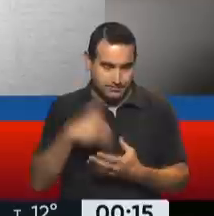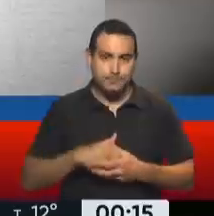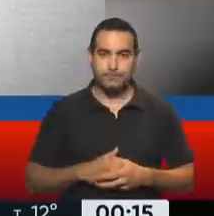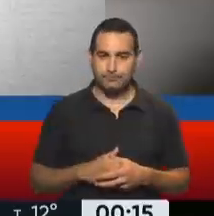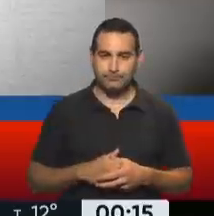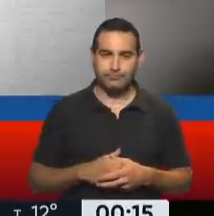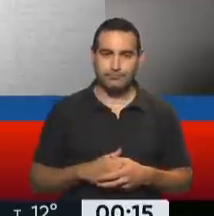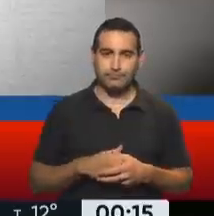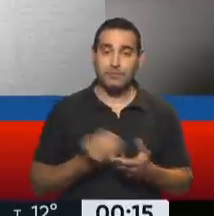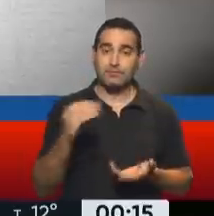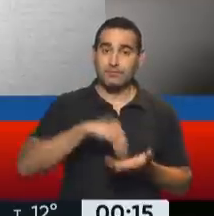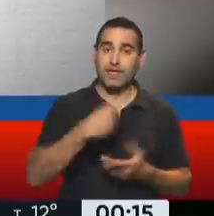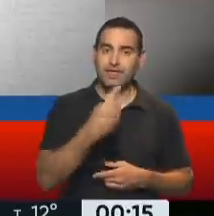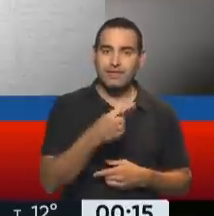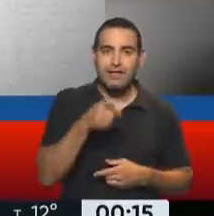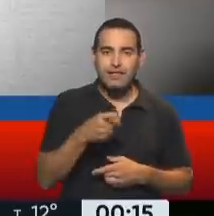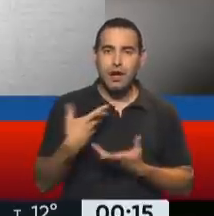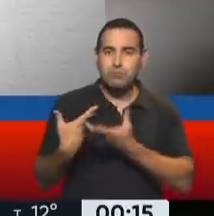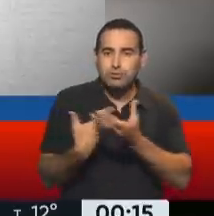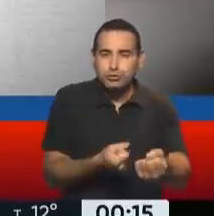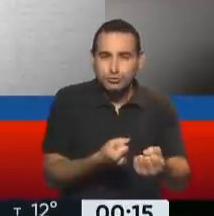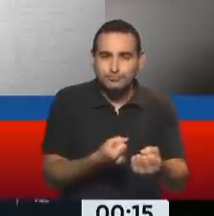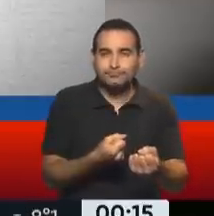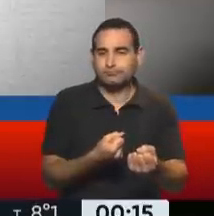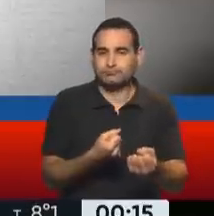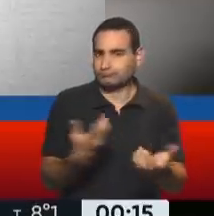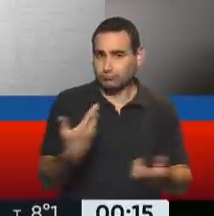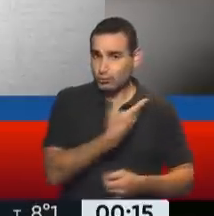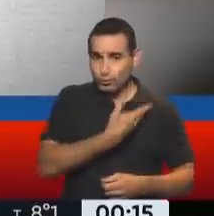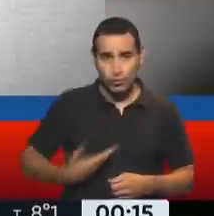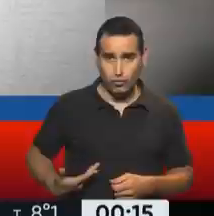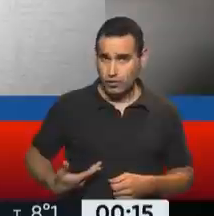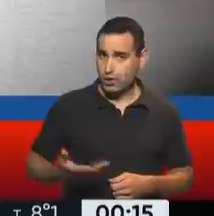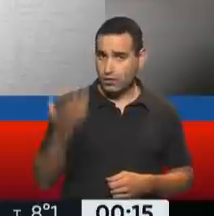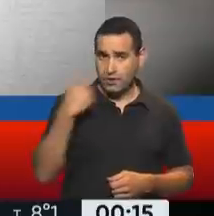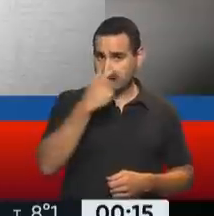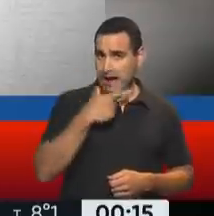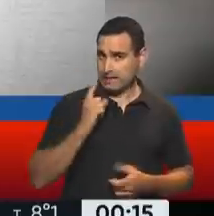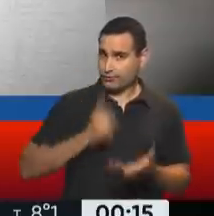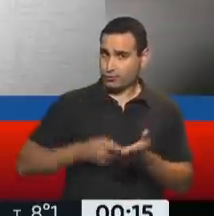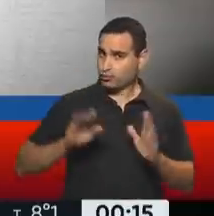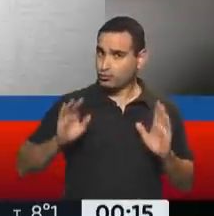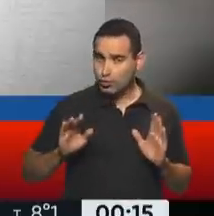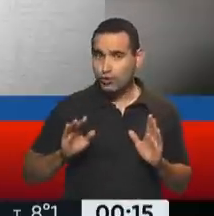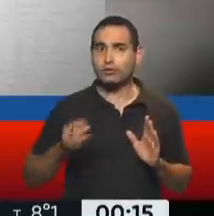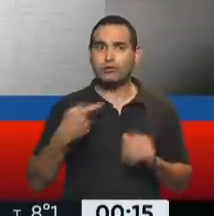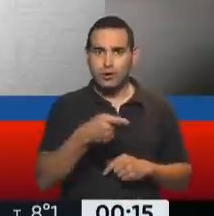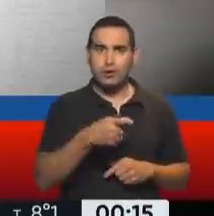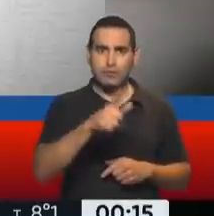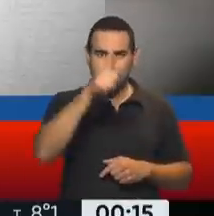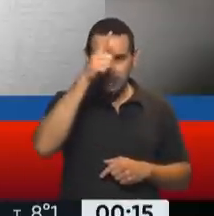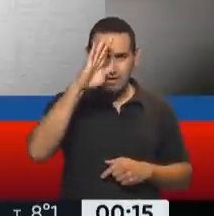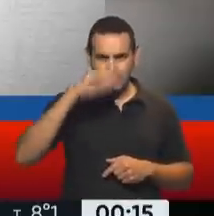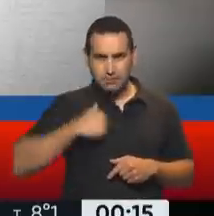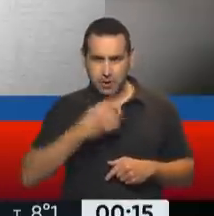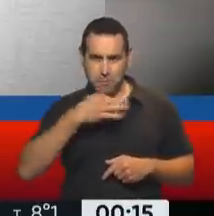trató, agrega, de una colaboración decidida por el gobierno del entonces presidente Macri con la represión militar y policial